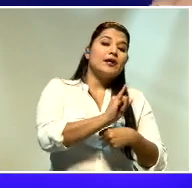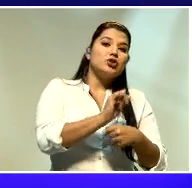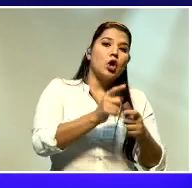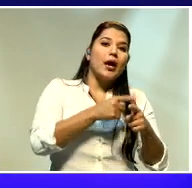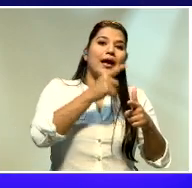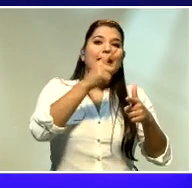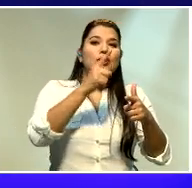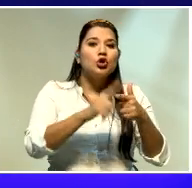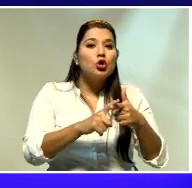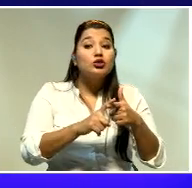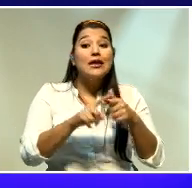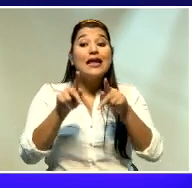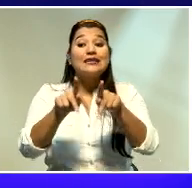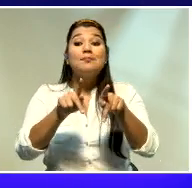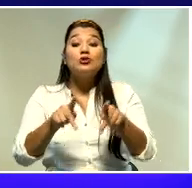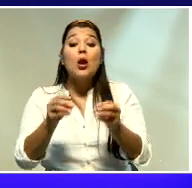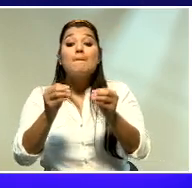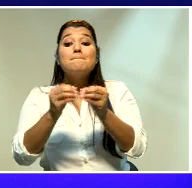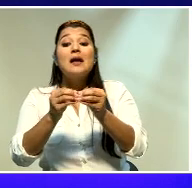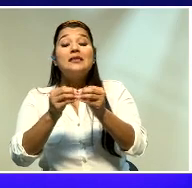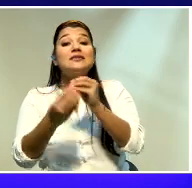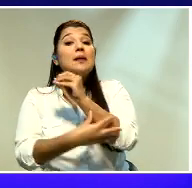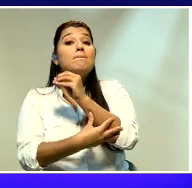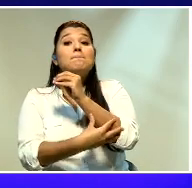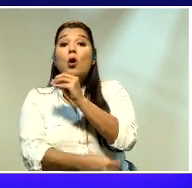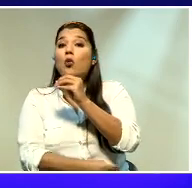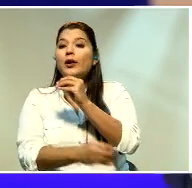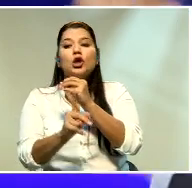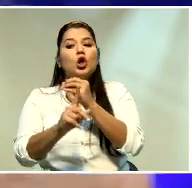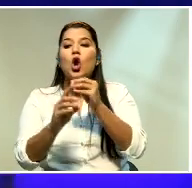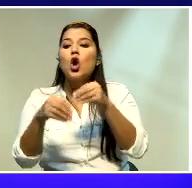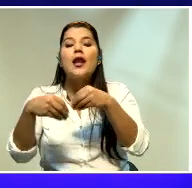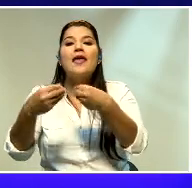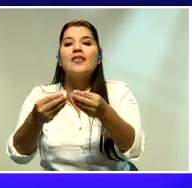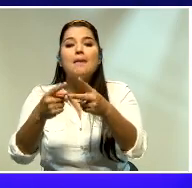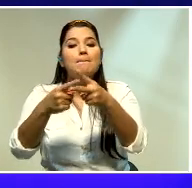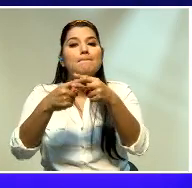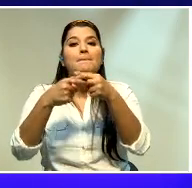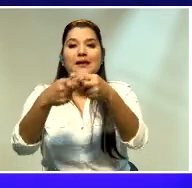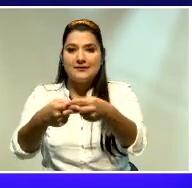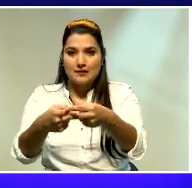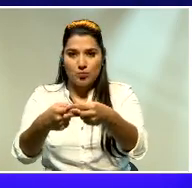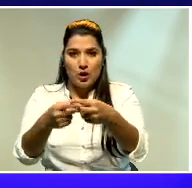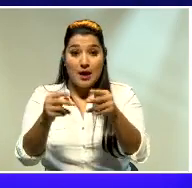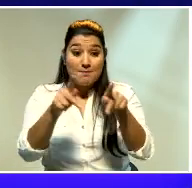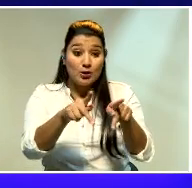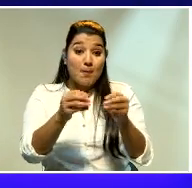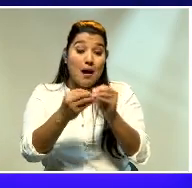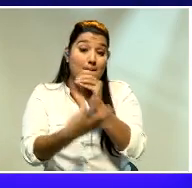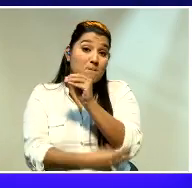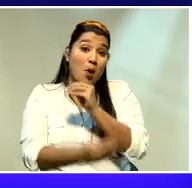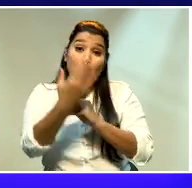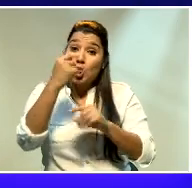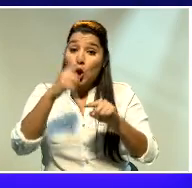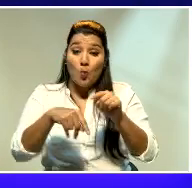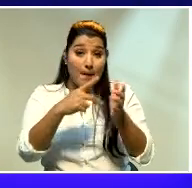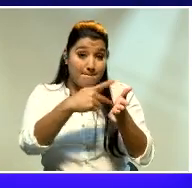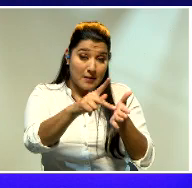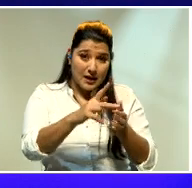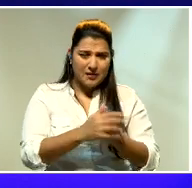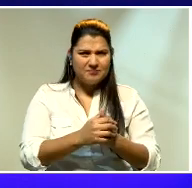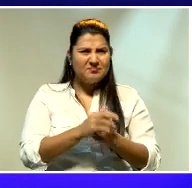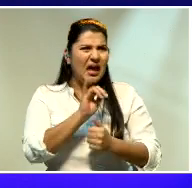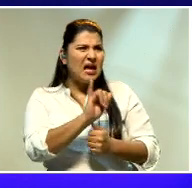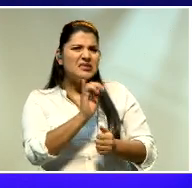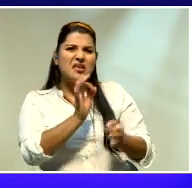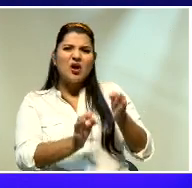a la gente más pobre del crédito, que no le podrían dar crédito a la gente más pobre. Ese argumento es como decirle a la